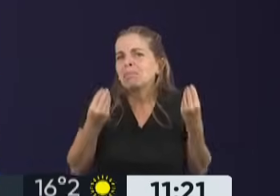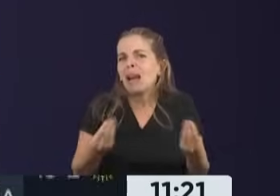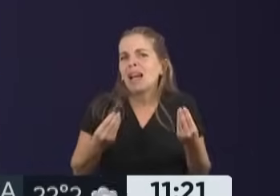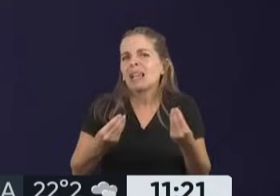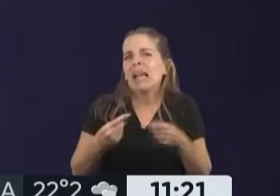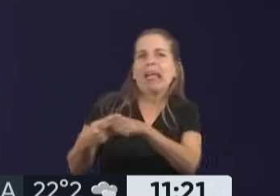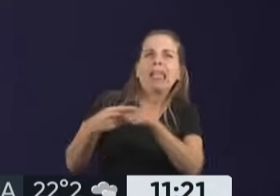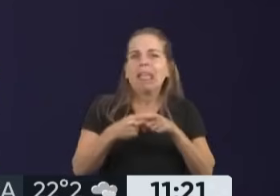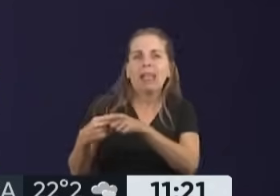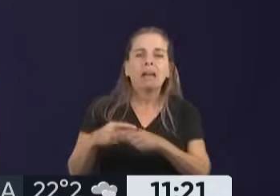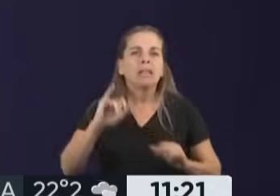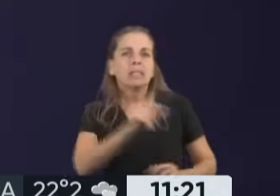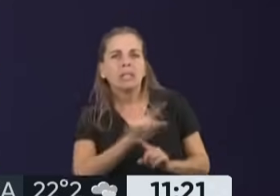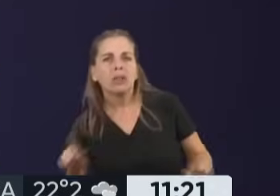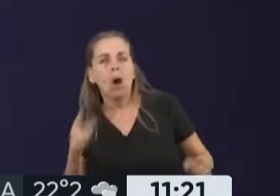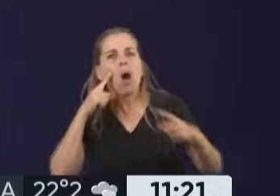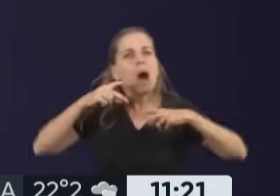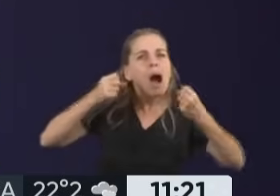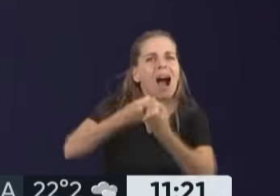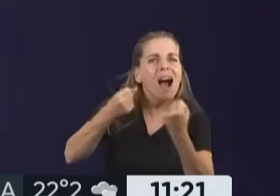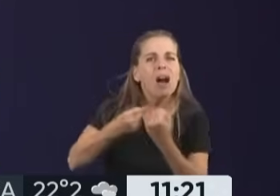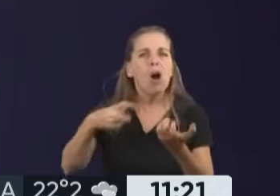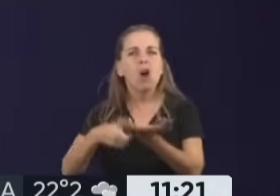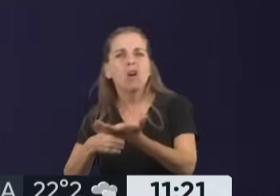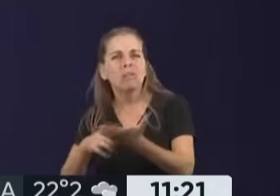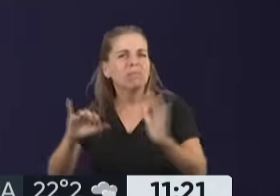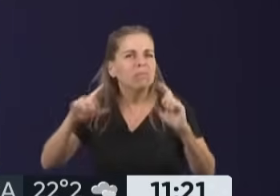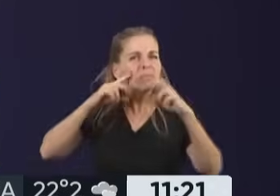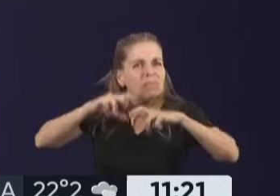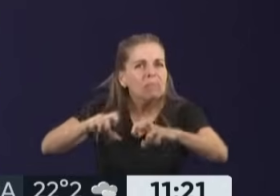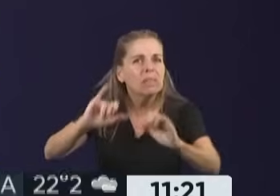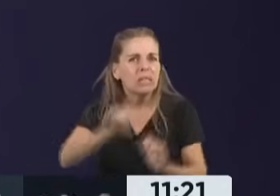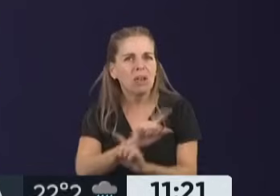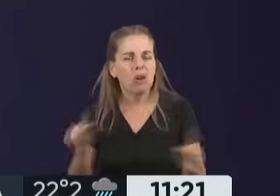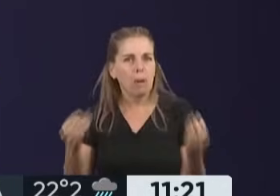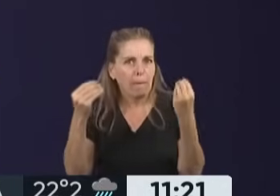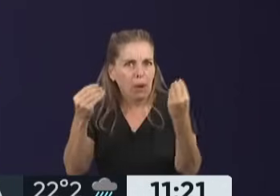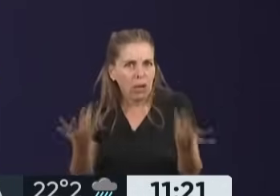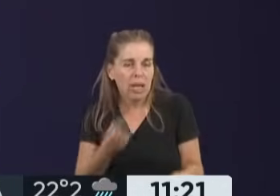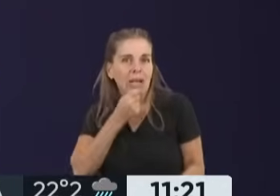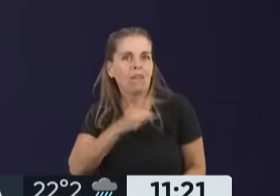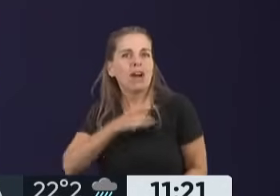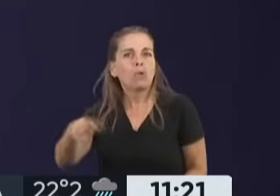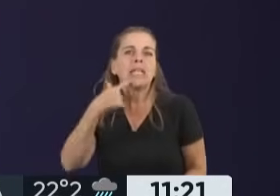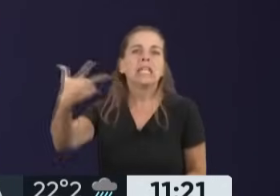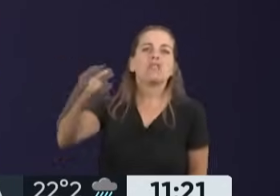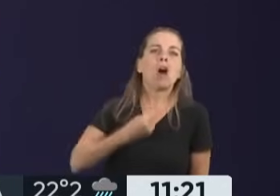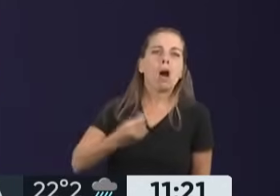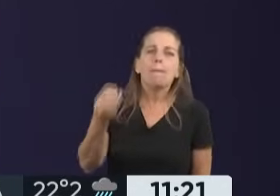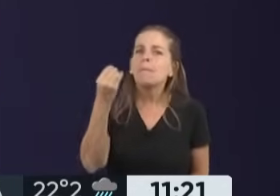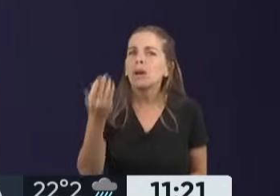de auditoría sí o auditoría no. Digo, en tal caso habrá que, si alguna persona está en contra de las auditorías, o si